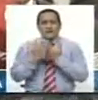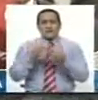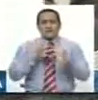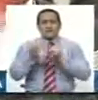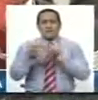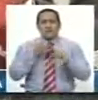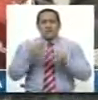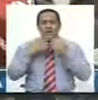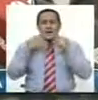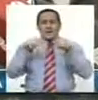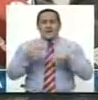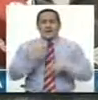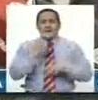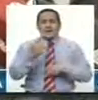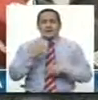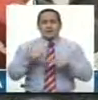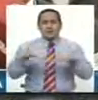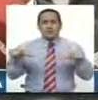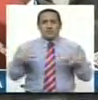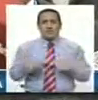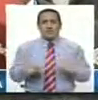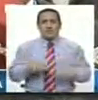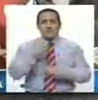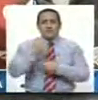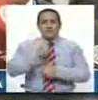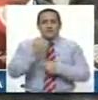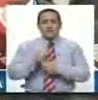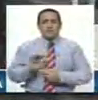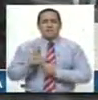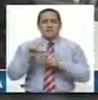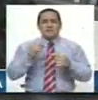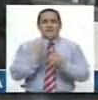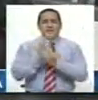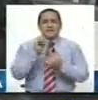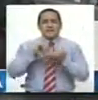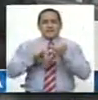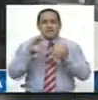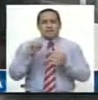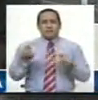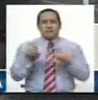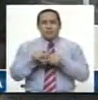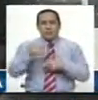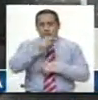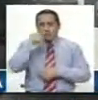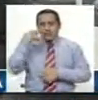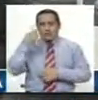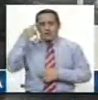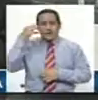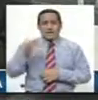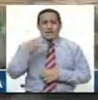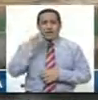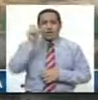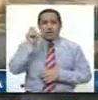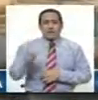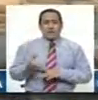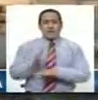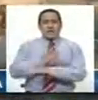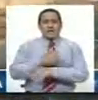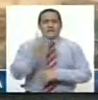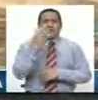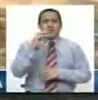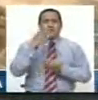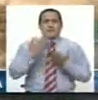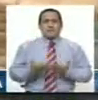dijo, acá este es el yeso que pensaban hacer pasar por droga. Urresti precisó que la droga decomisada fue poco más de